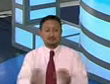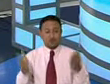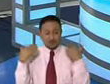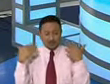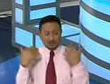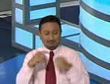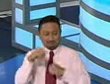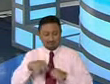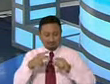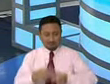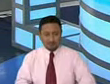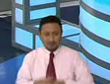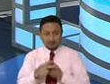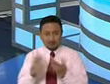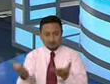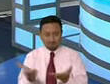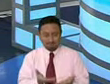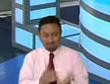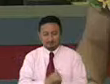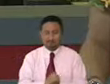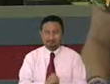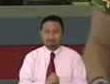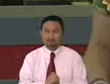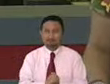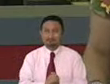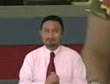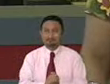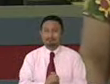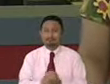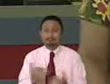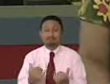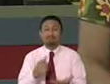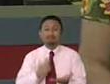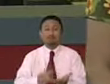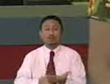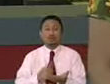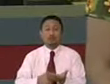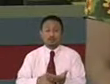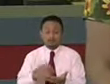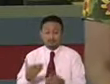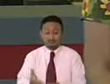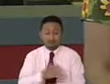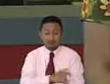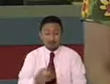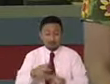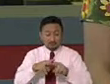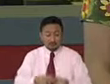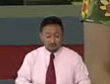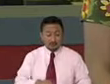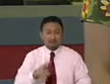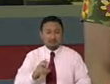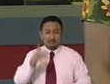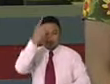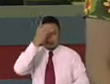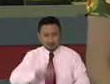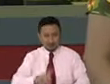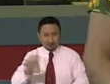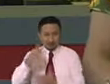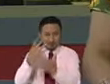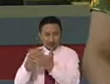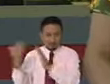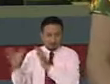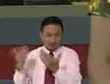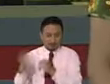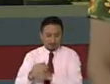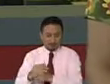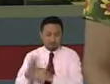Aquí iniciamos, bienvenidos. Fue suspendida la audiencia en la que se debían revisar las medidas cautelares de prisión preventiva dictada